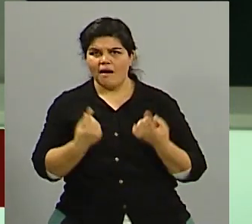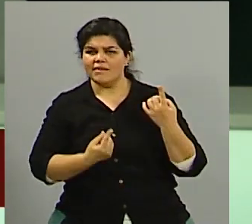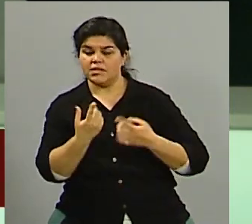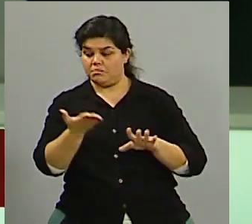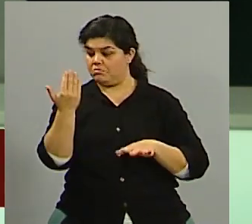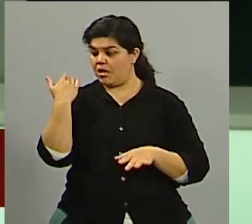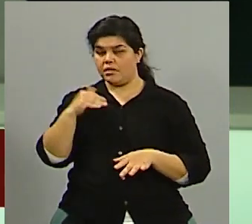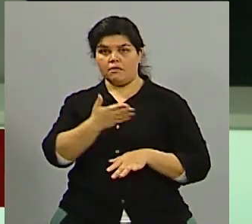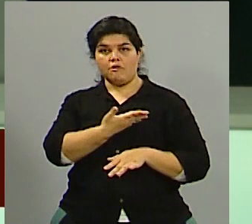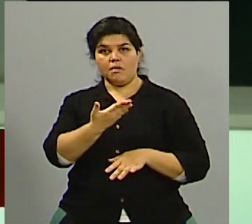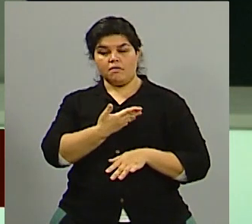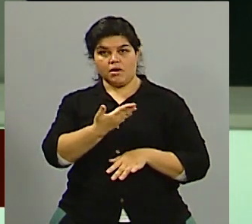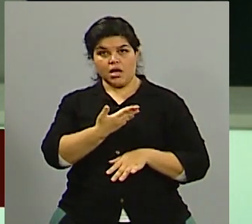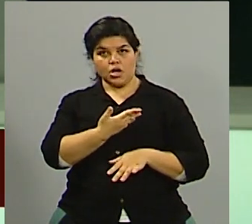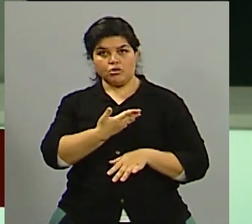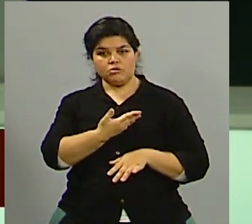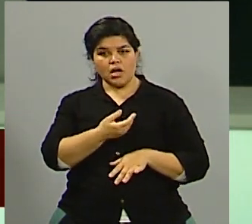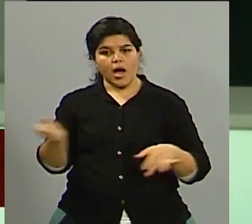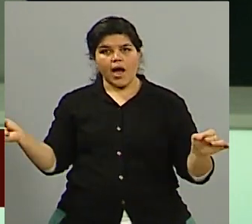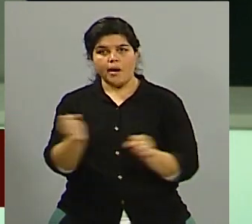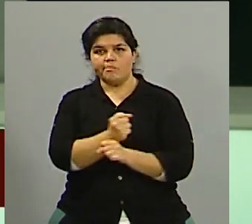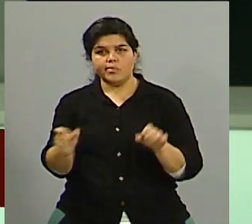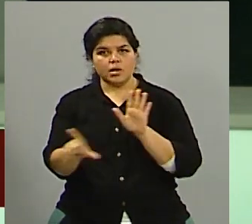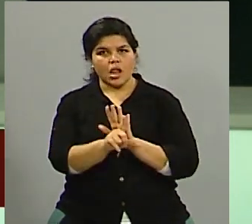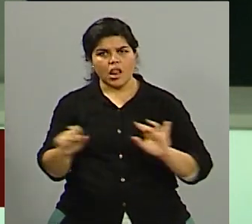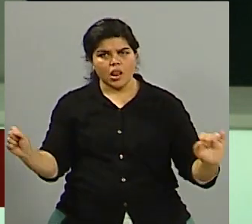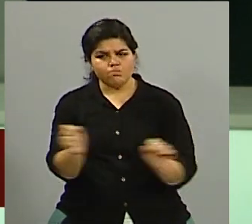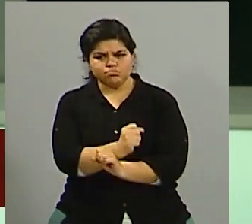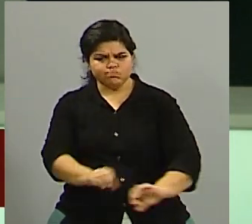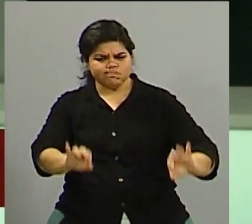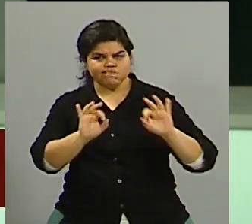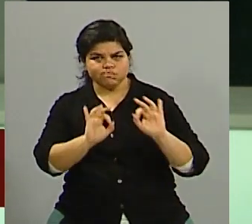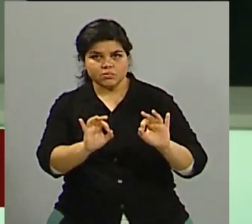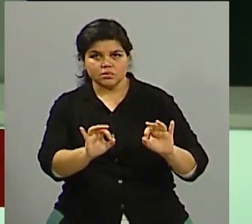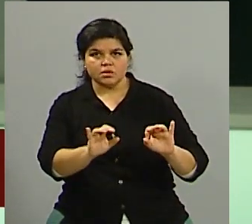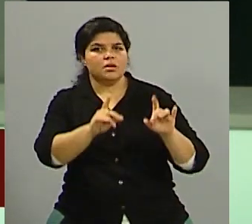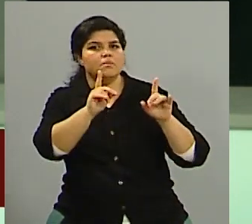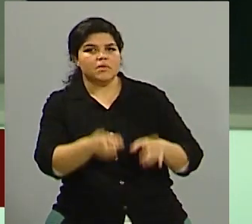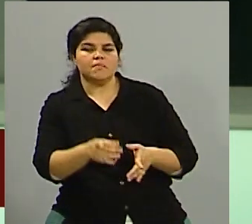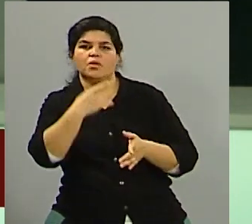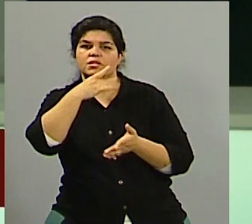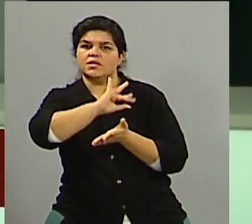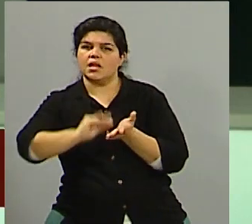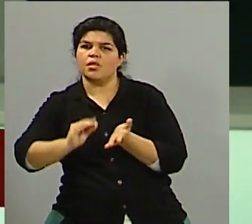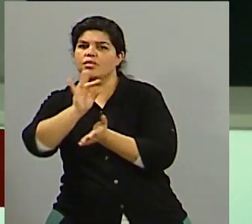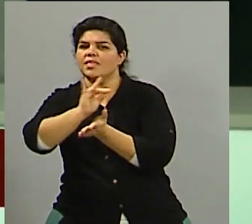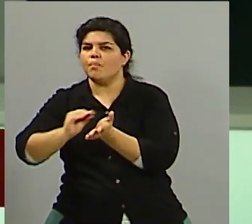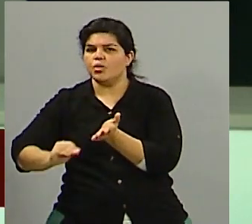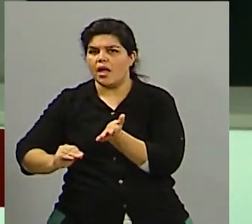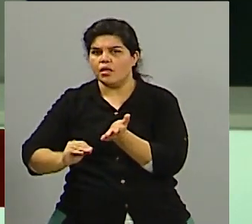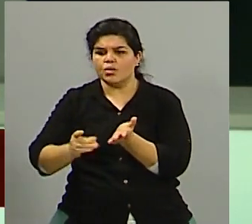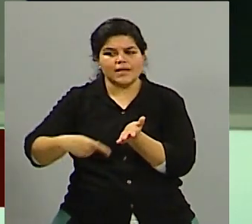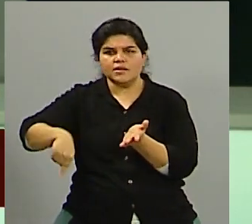en febrero de este año costó un montón. Hubieron un montón de legisladores nacionales, mendocinos y del resto de la Argentina que no estaban